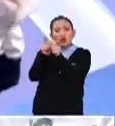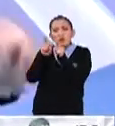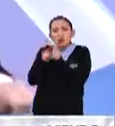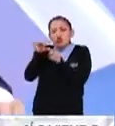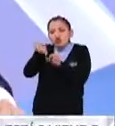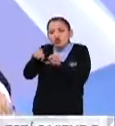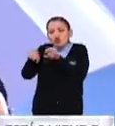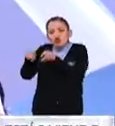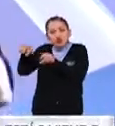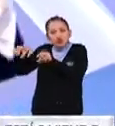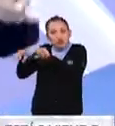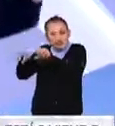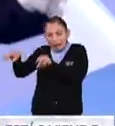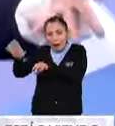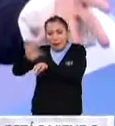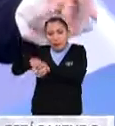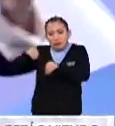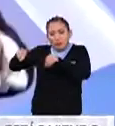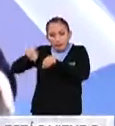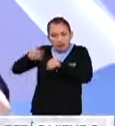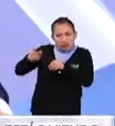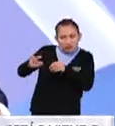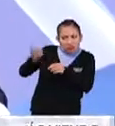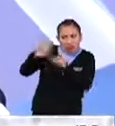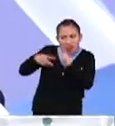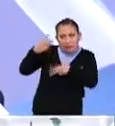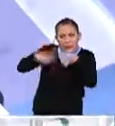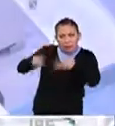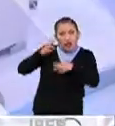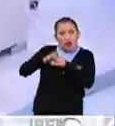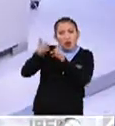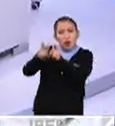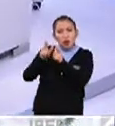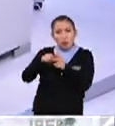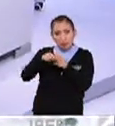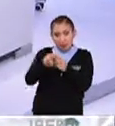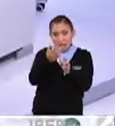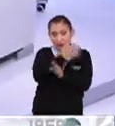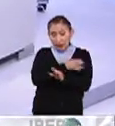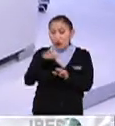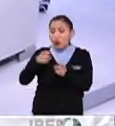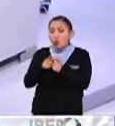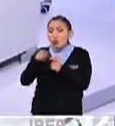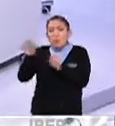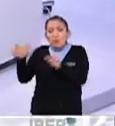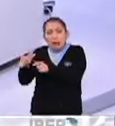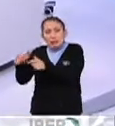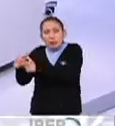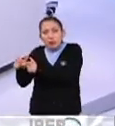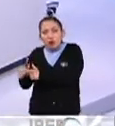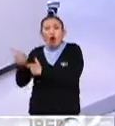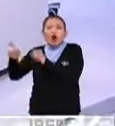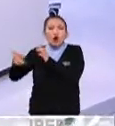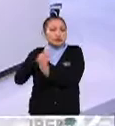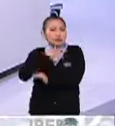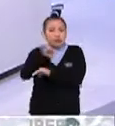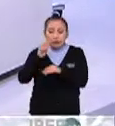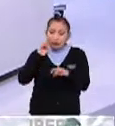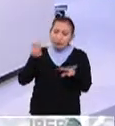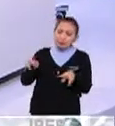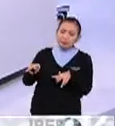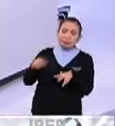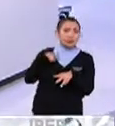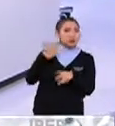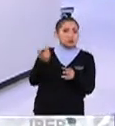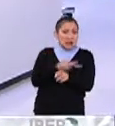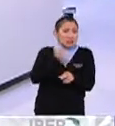caravanitas y en fin, más movimientos relacionados con la caravana inicial. De todas formas, pues otra vez, todo esto visibiliza algo